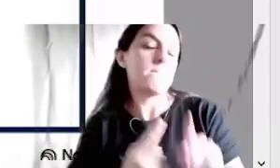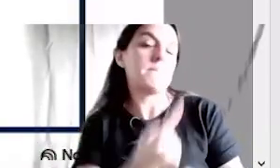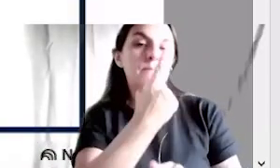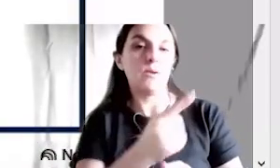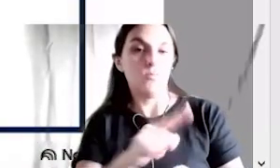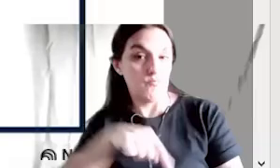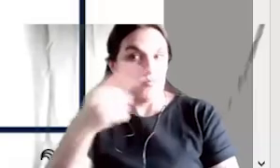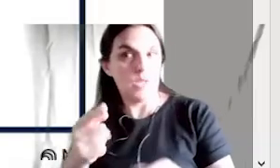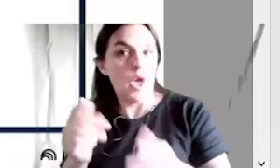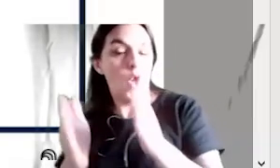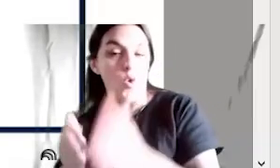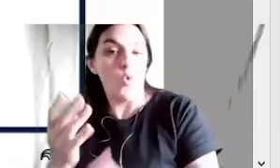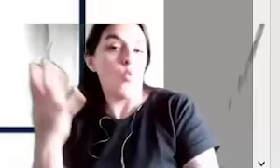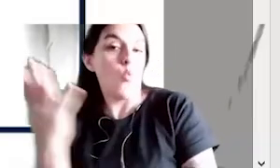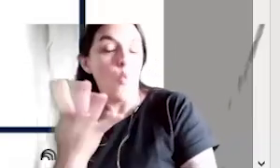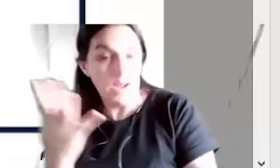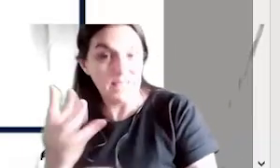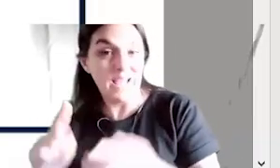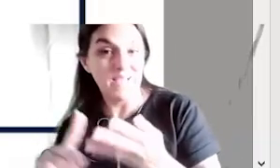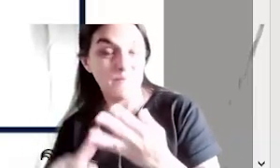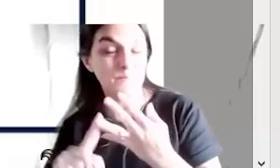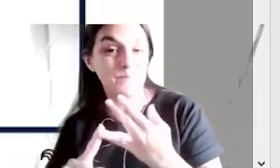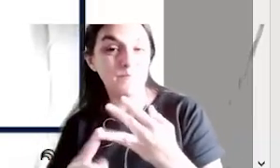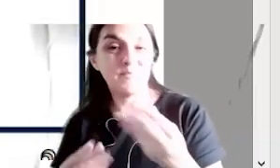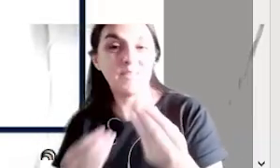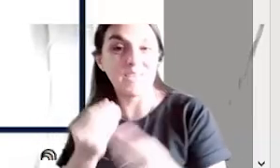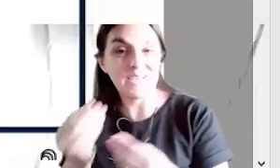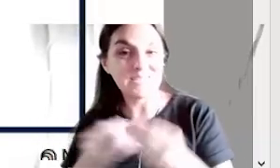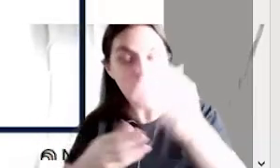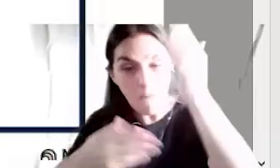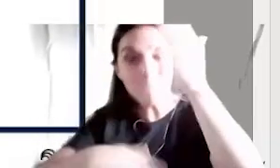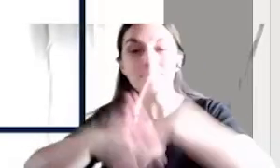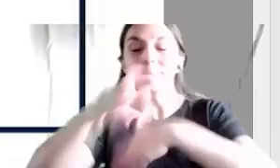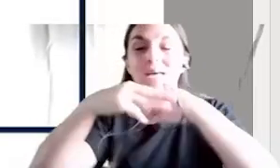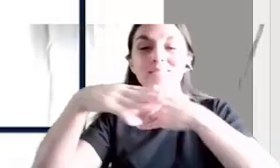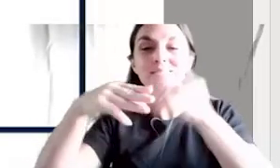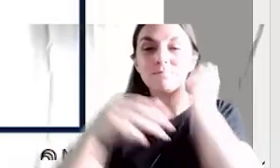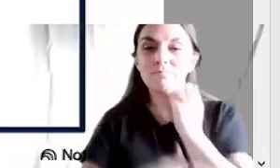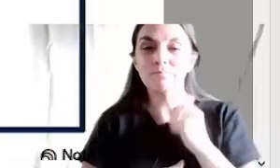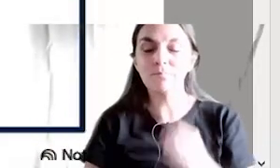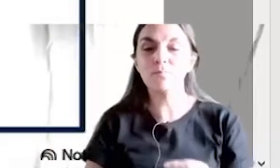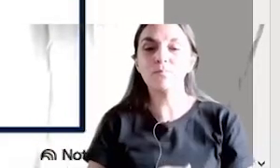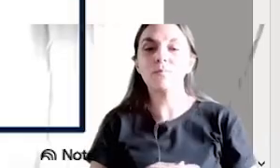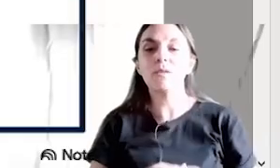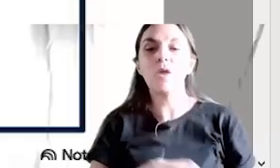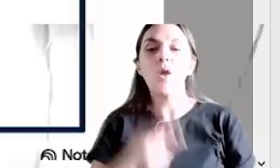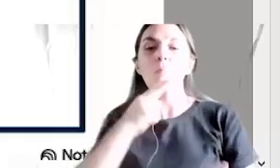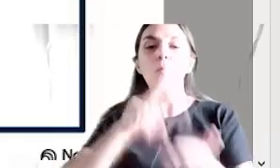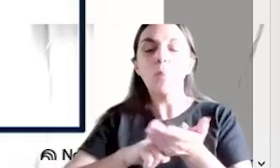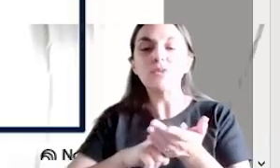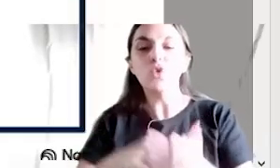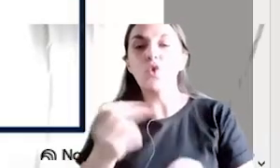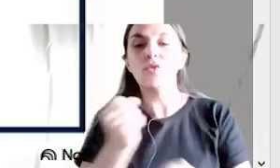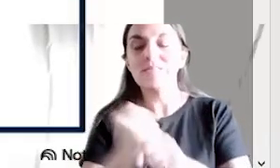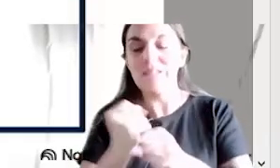a todos nosotros por el tema que hoy estamos por ver, que es precisamente las rentas del trabajo personal.